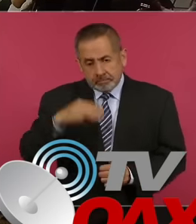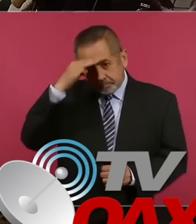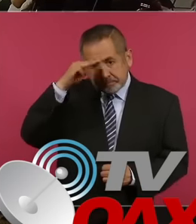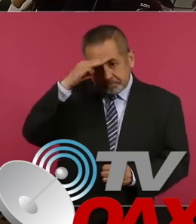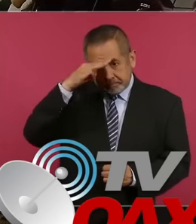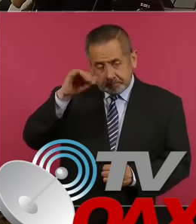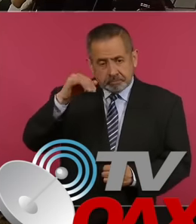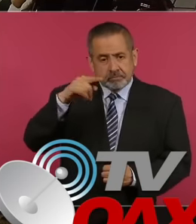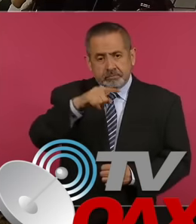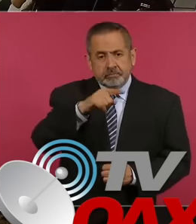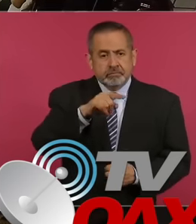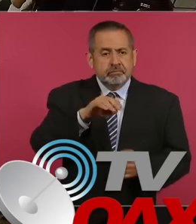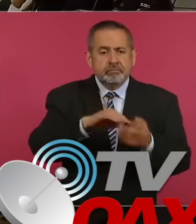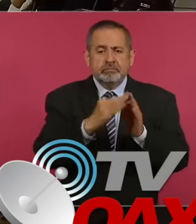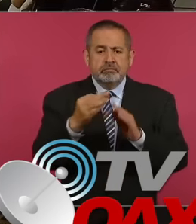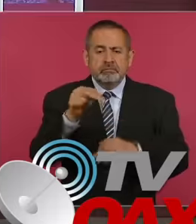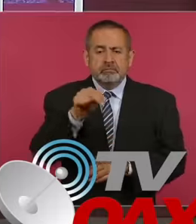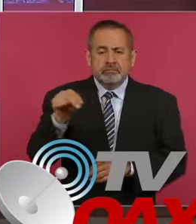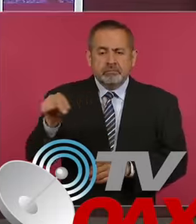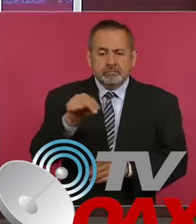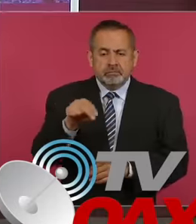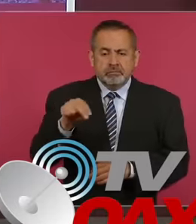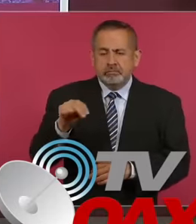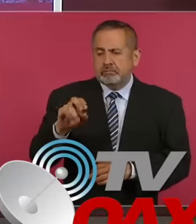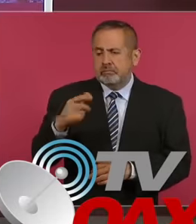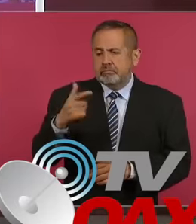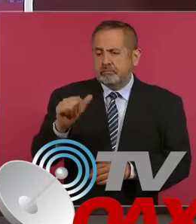Mexicali, y aquí está Nogales.